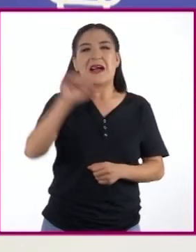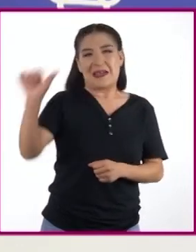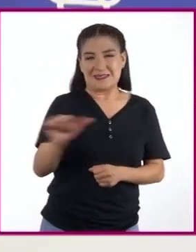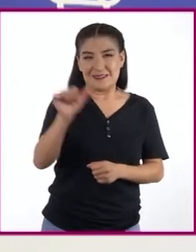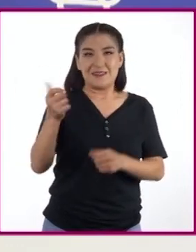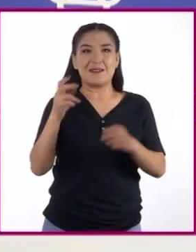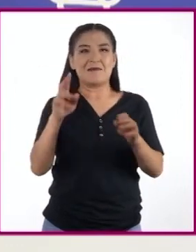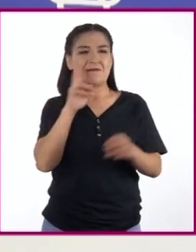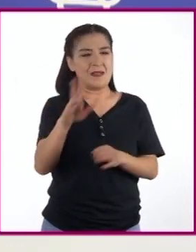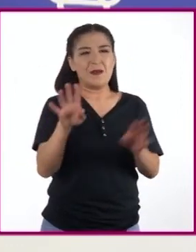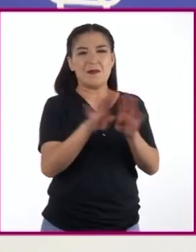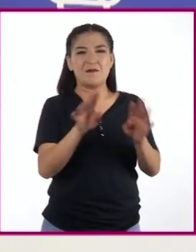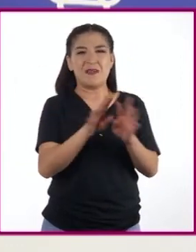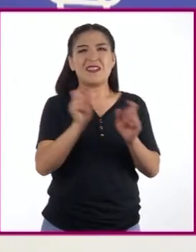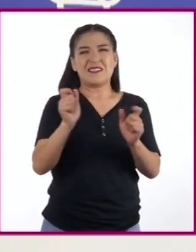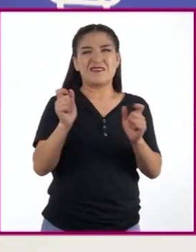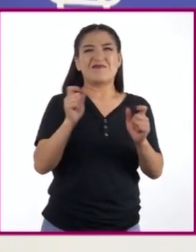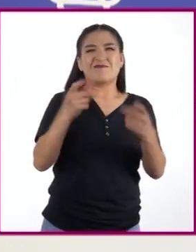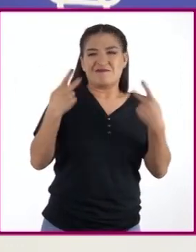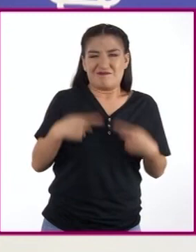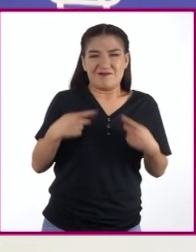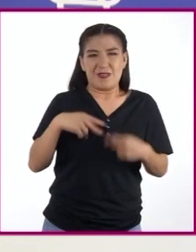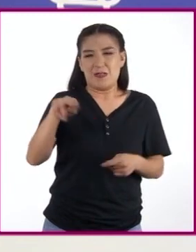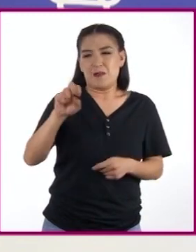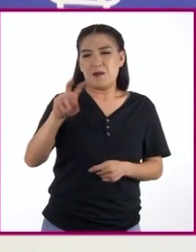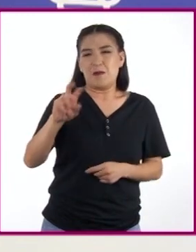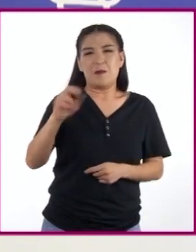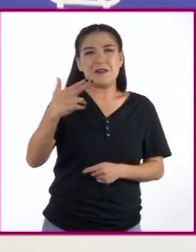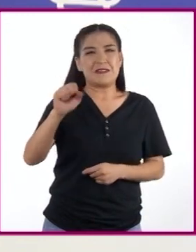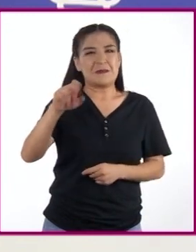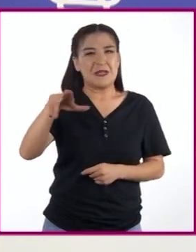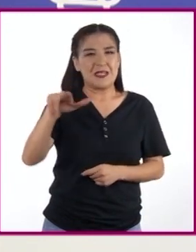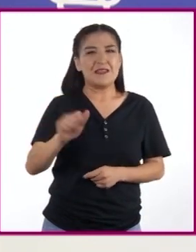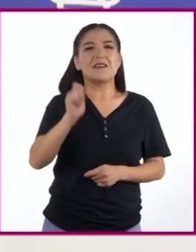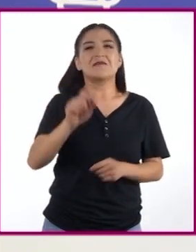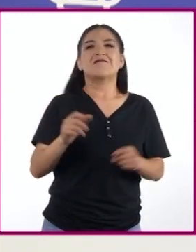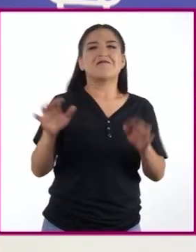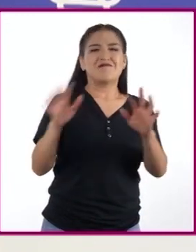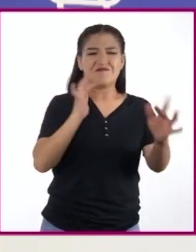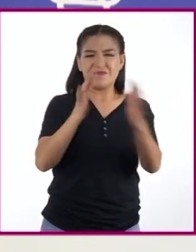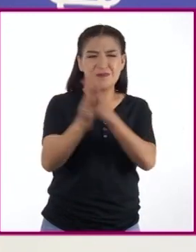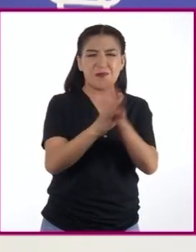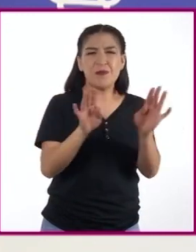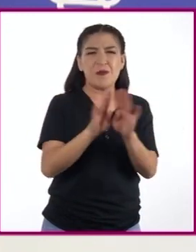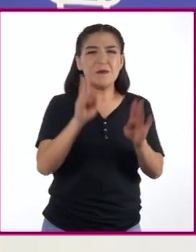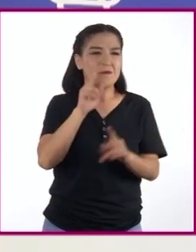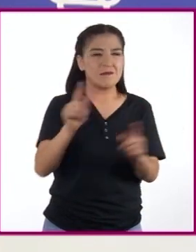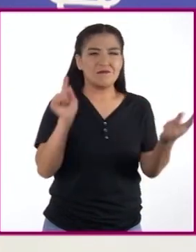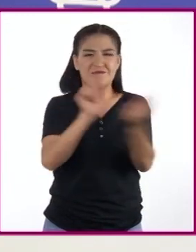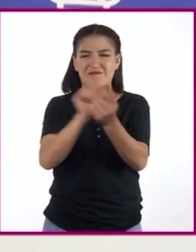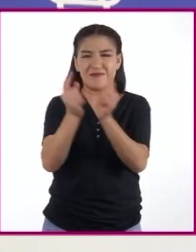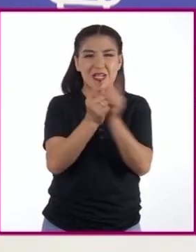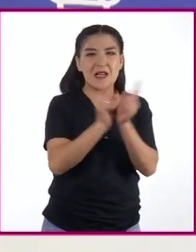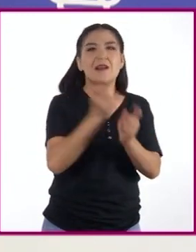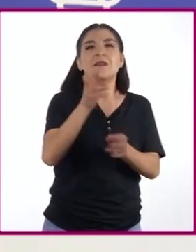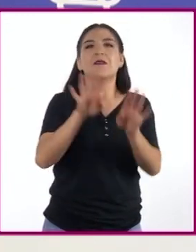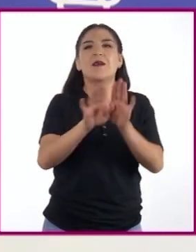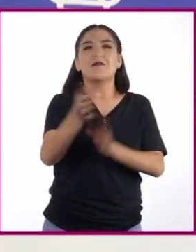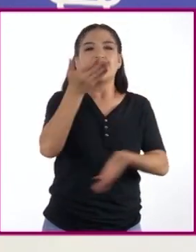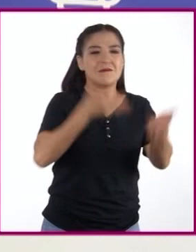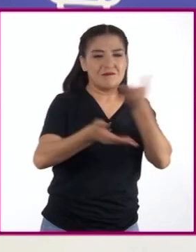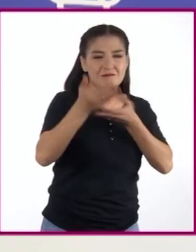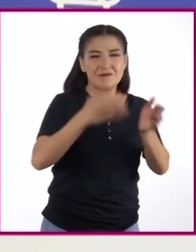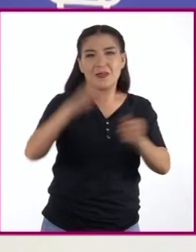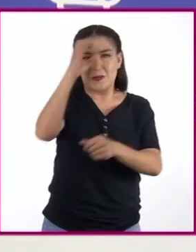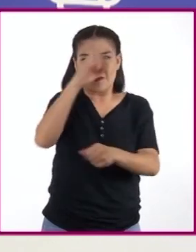la compleja sociedad novohispana originó no solo el encuentro e intercambio cultural